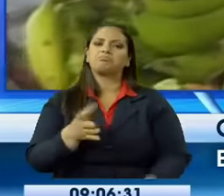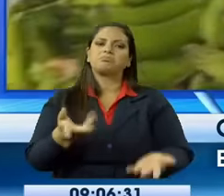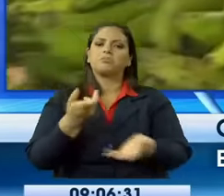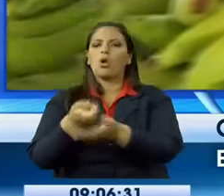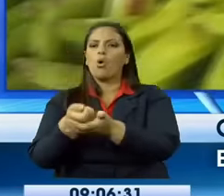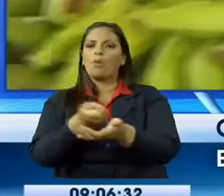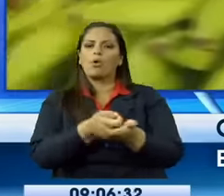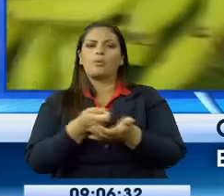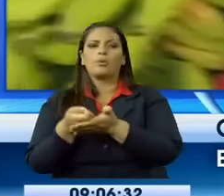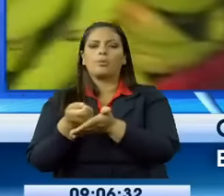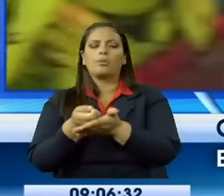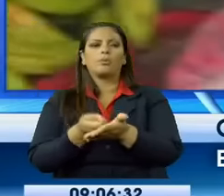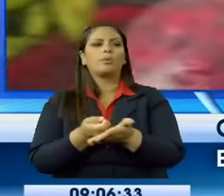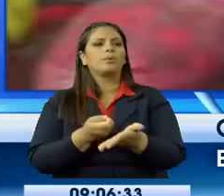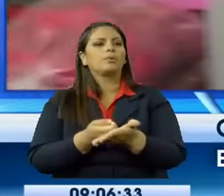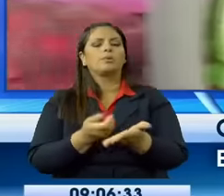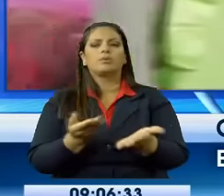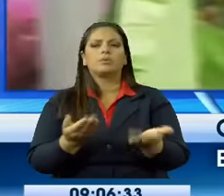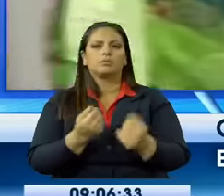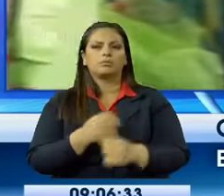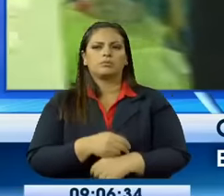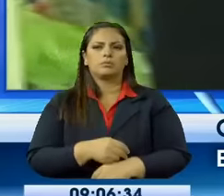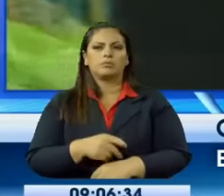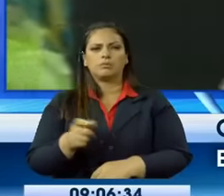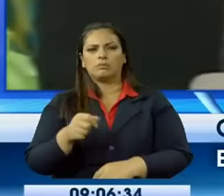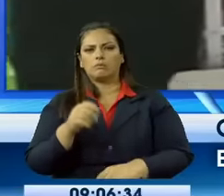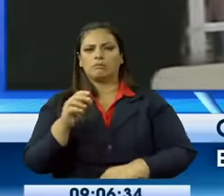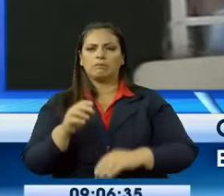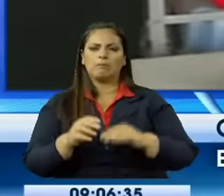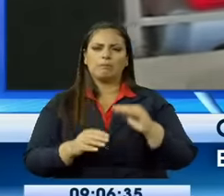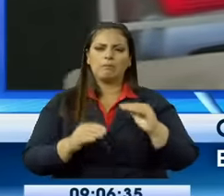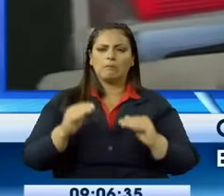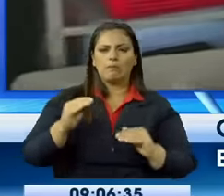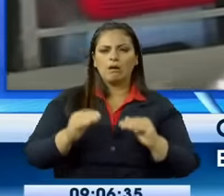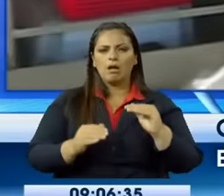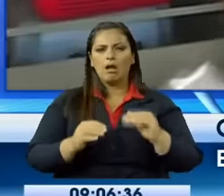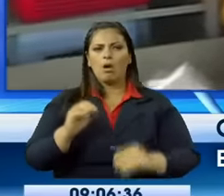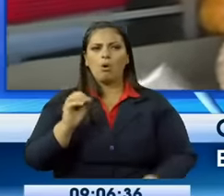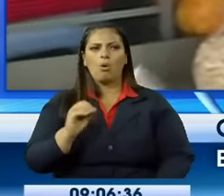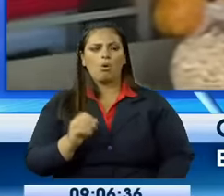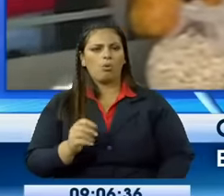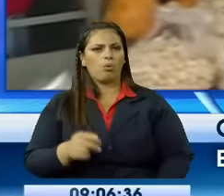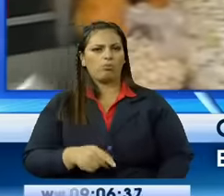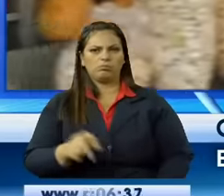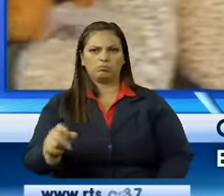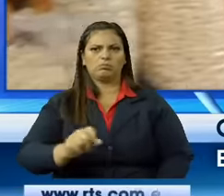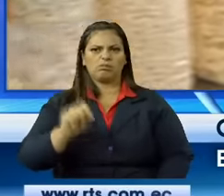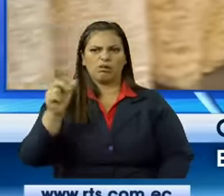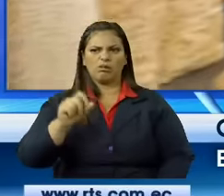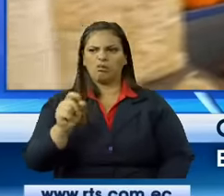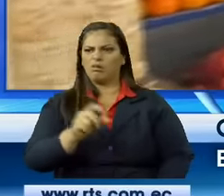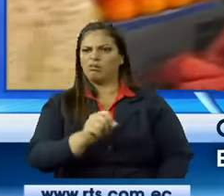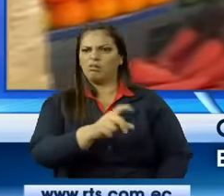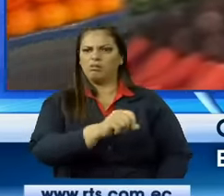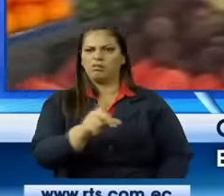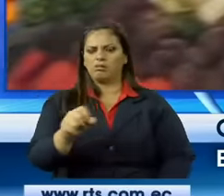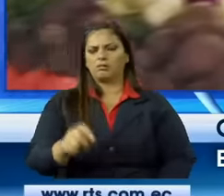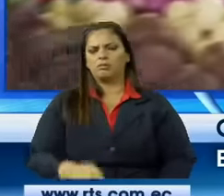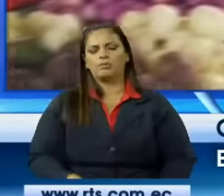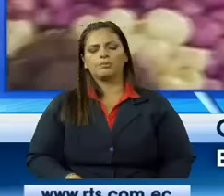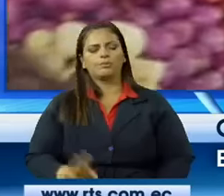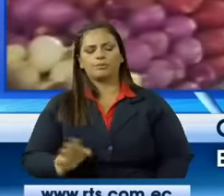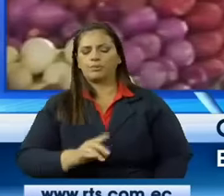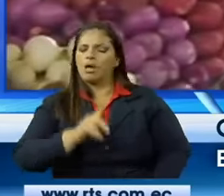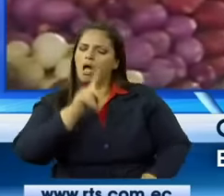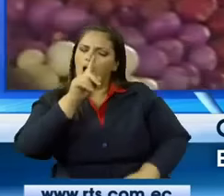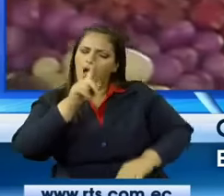de los precios general del producto, se ve mucho desequilibrio o solamente en ciertos productos como tú acabas de señalar? En cierto, es que ¿sabes qué, Hugo? Por ejemplo, eso yo